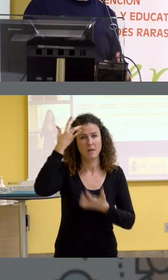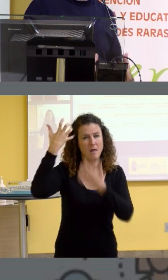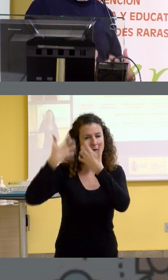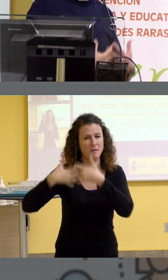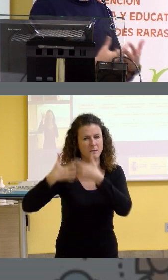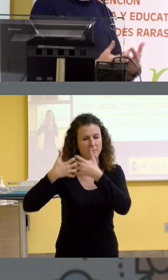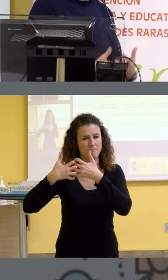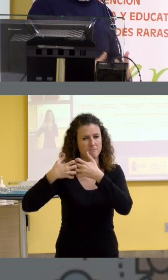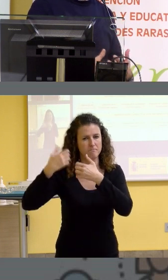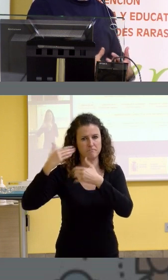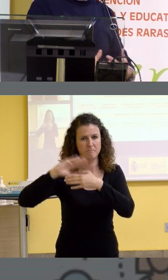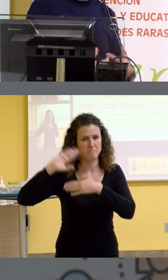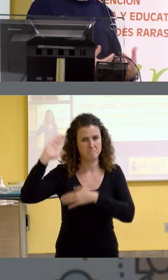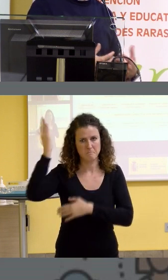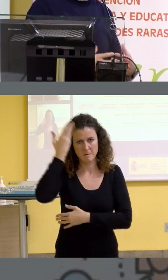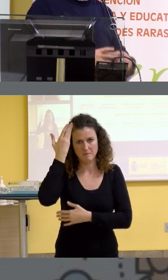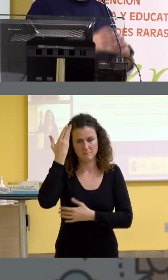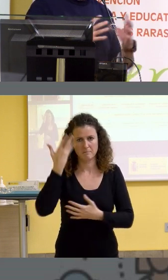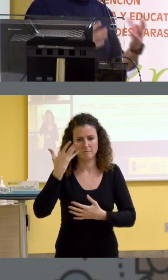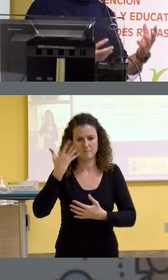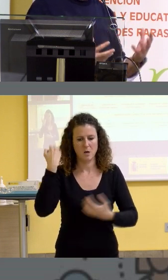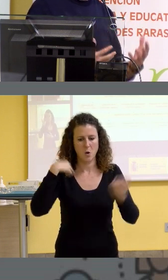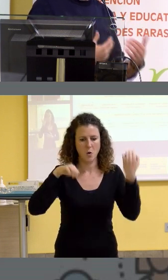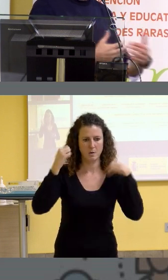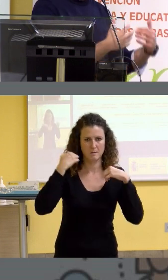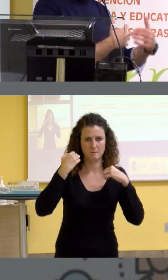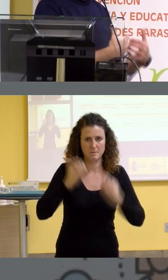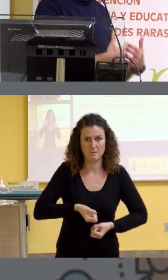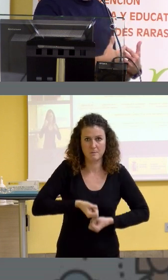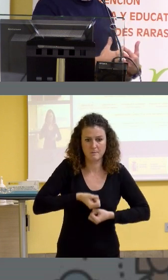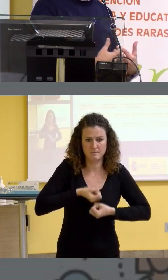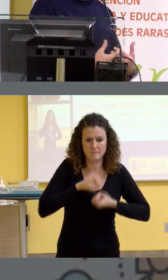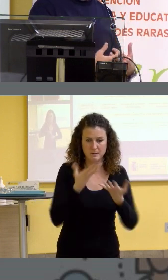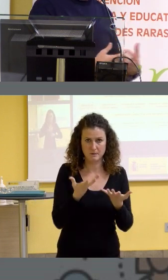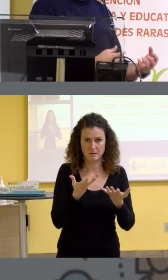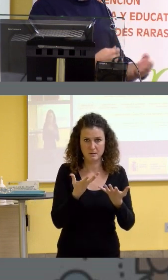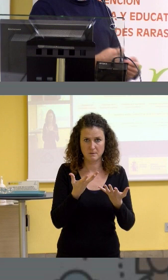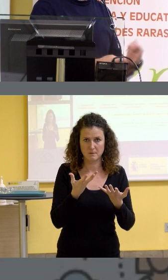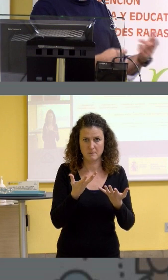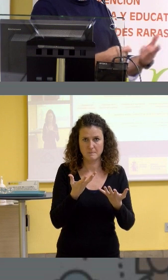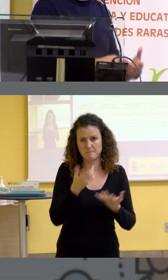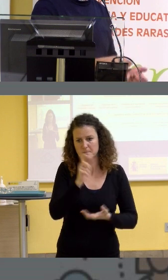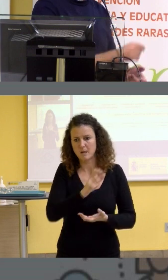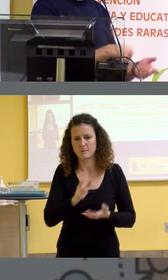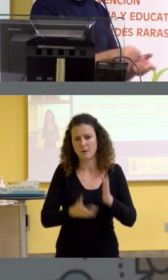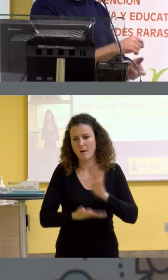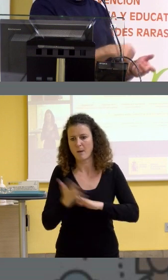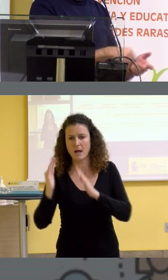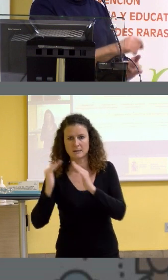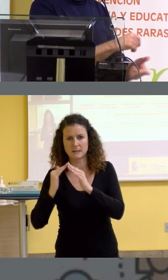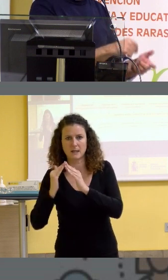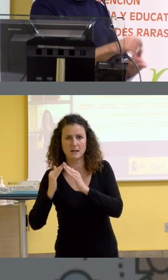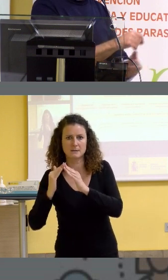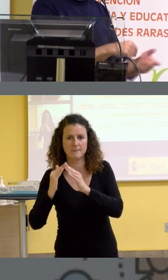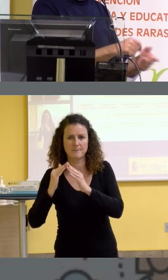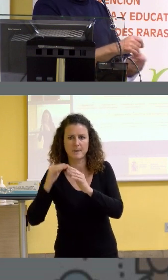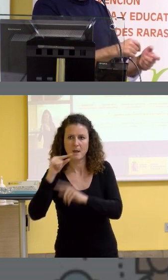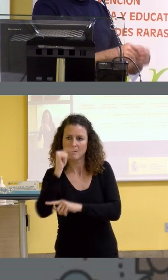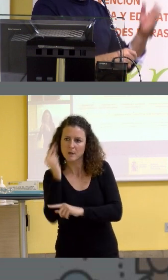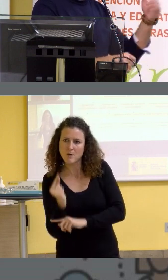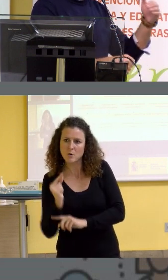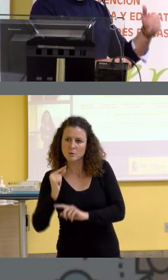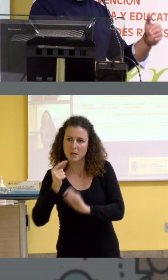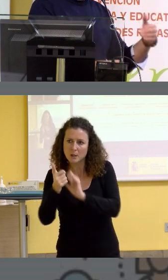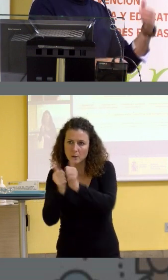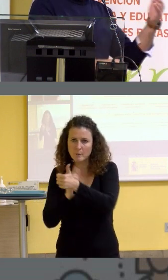estropeado, el trastorno de conducta es como se expresa en el contexto natural el trastorno cognitivo. Es decir, la gente no se va a su casa a copiar figuras complejas de